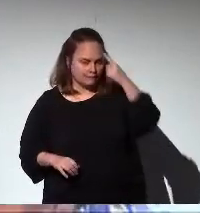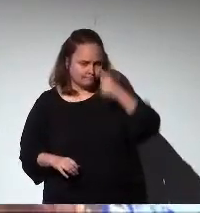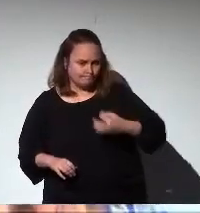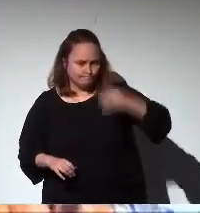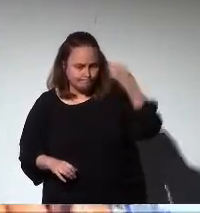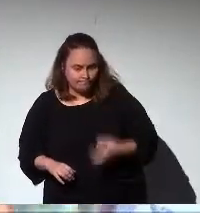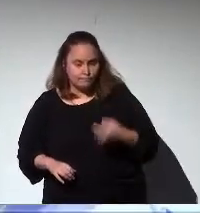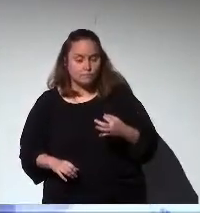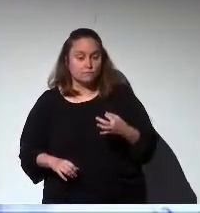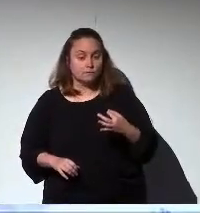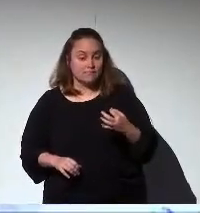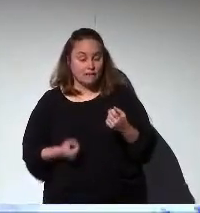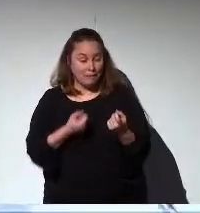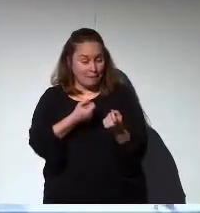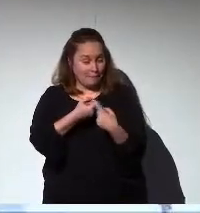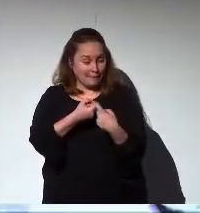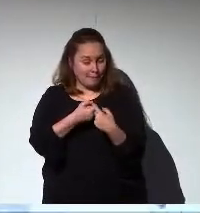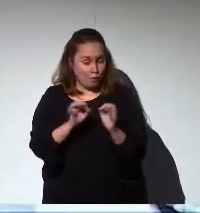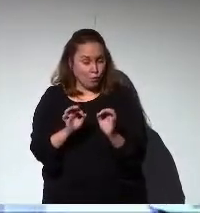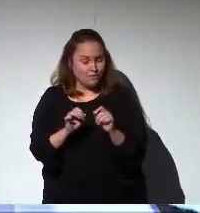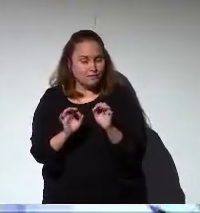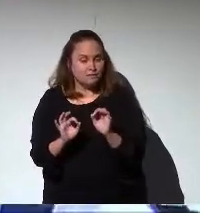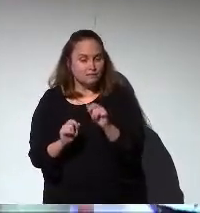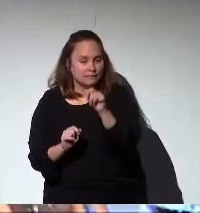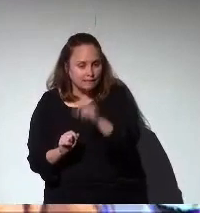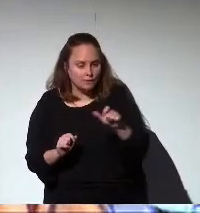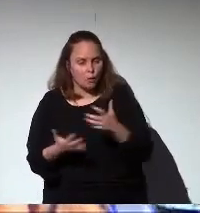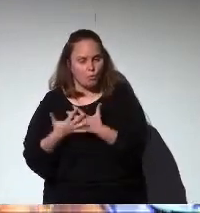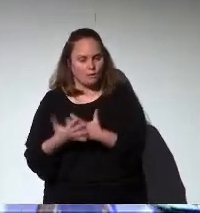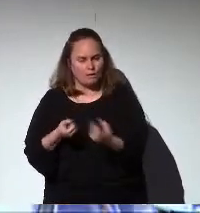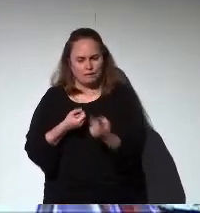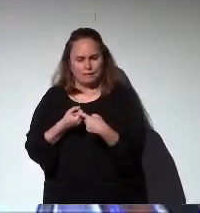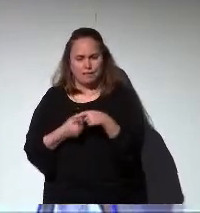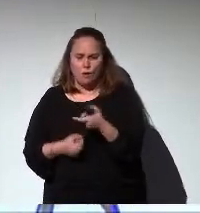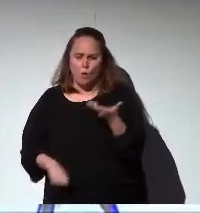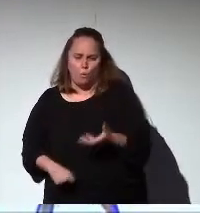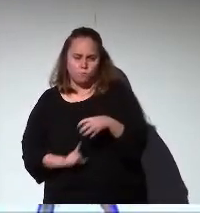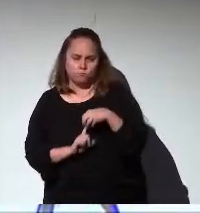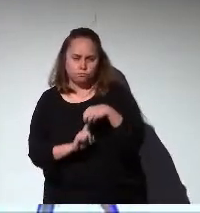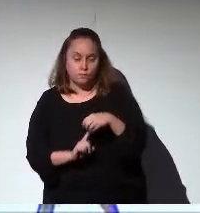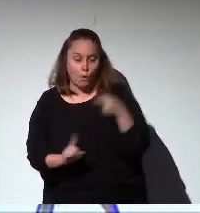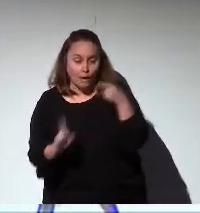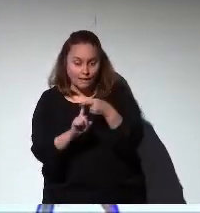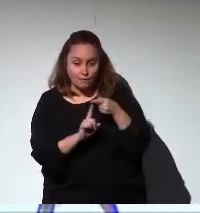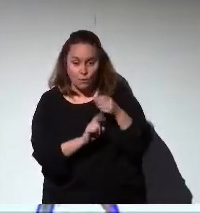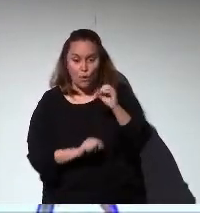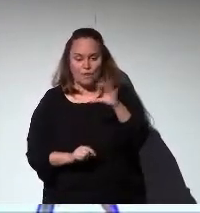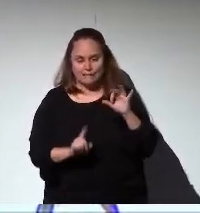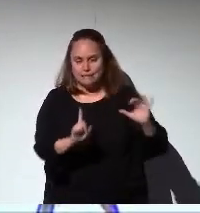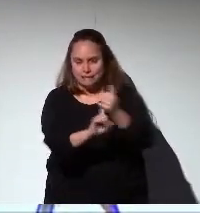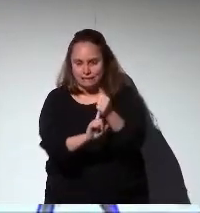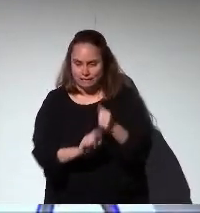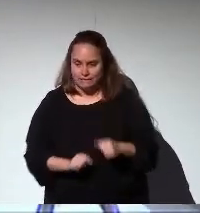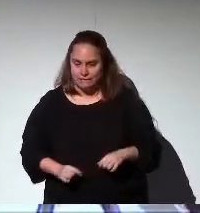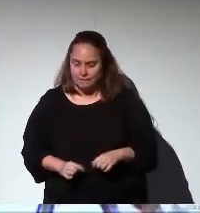convencidos de que realmente la participación y sobre todo la participación del voluntariado es fundamental para la consecución de los objetivos de desarrollo